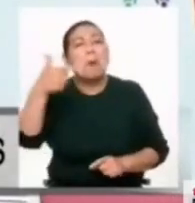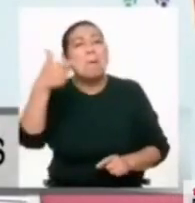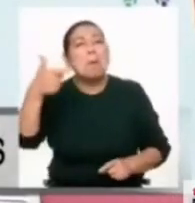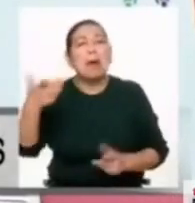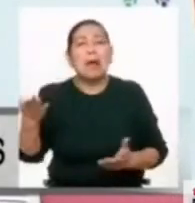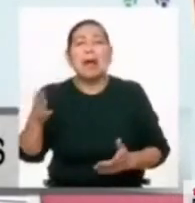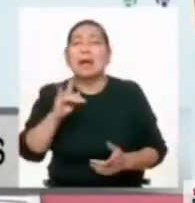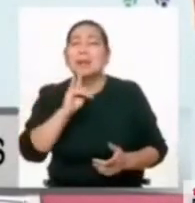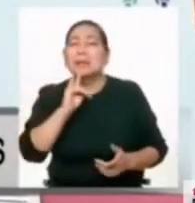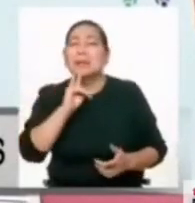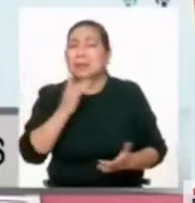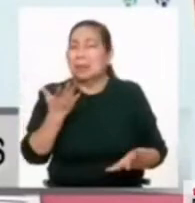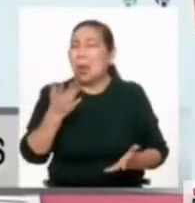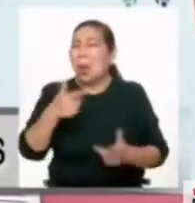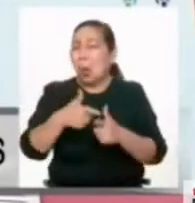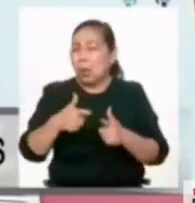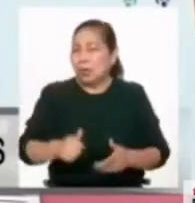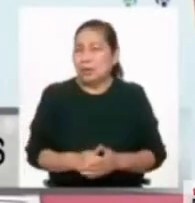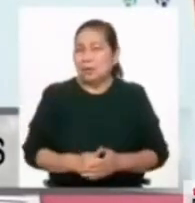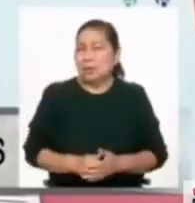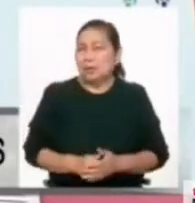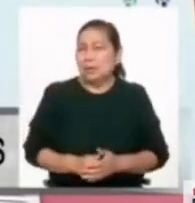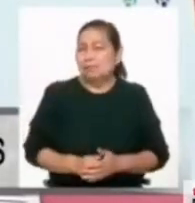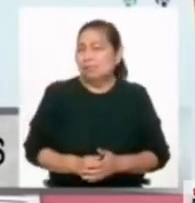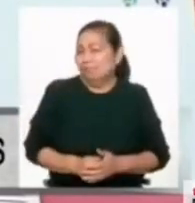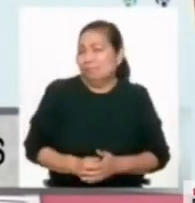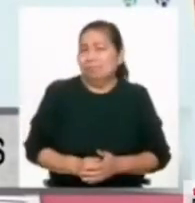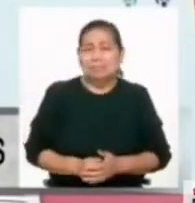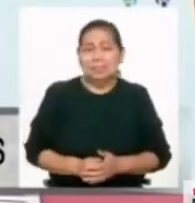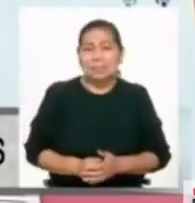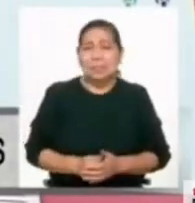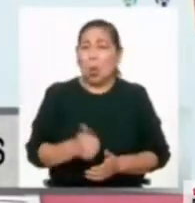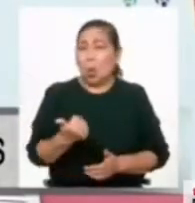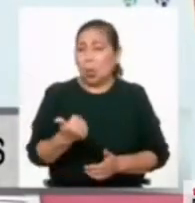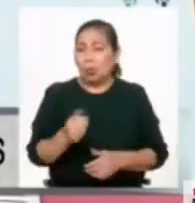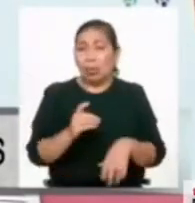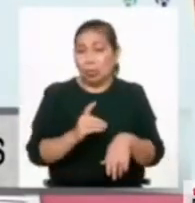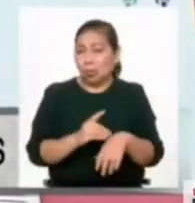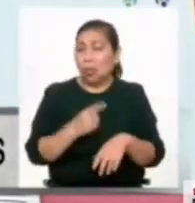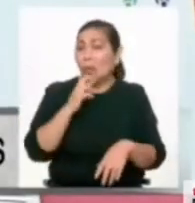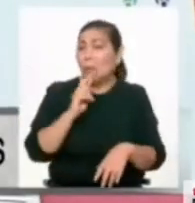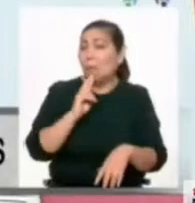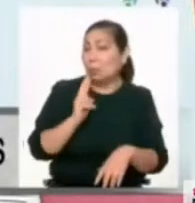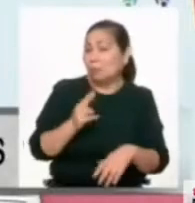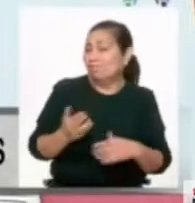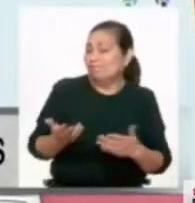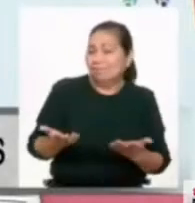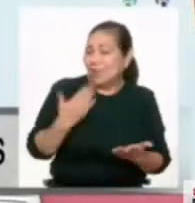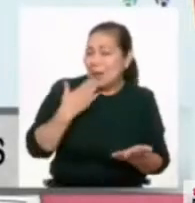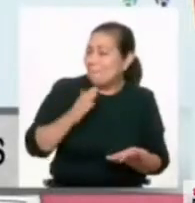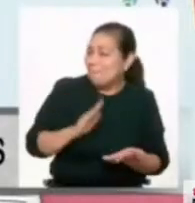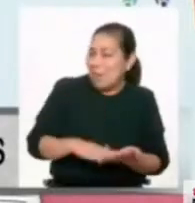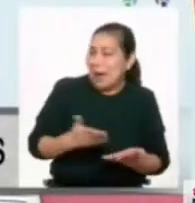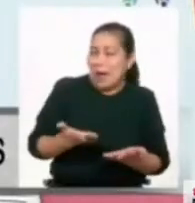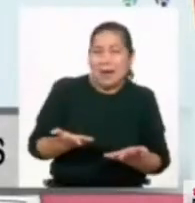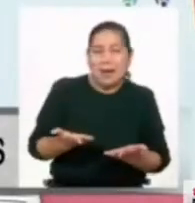ha producido en Estados Unidos, en tal lugar? No, el otro, por supuesto, contesta pues que eso está mal,